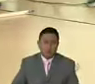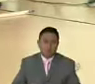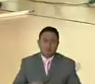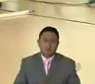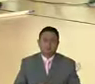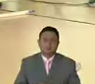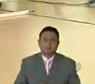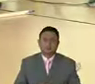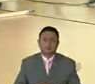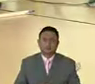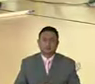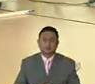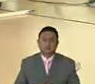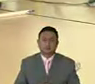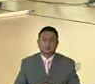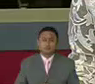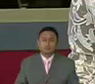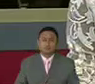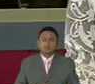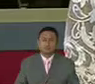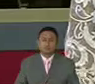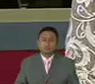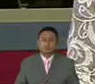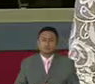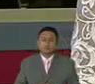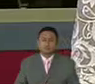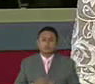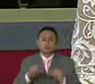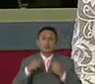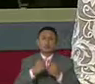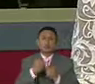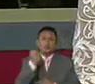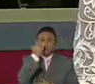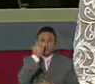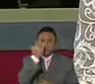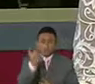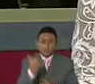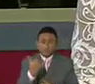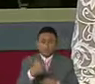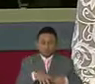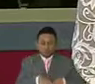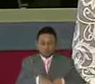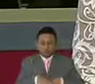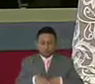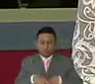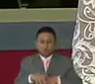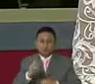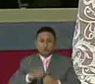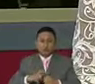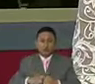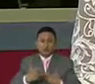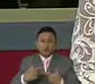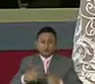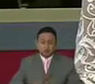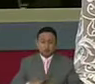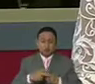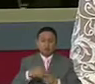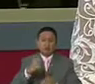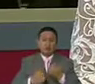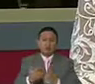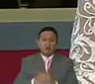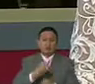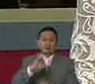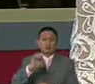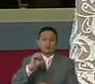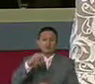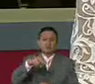Informó Héctor Romero. Y un grupo de indígenas se moviliza a Quito para sumarse a las acciones programadas por la CONAIE